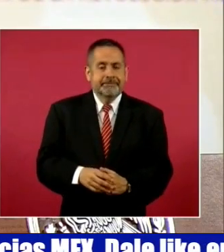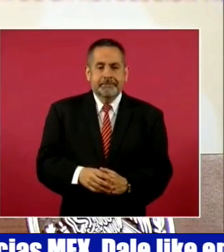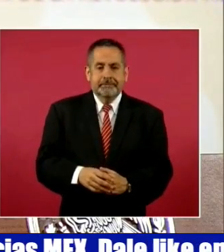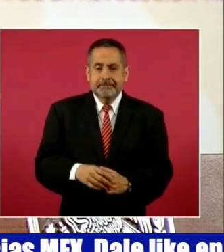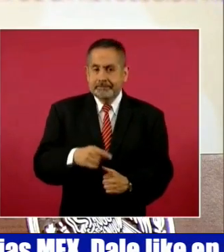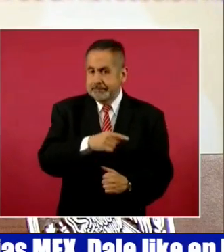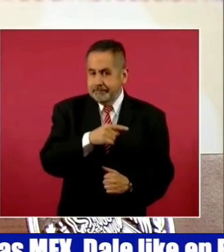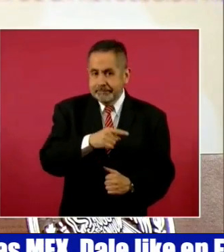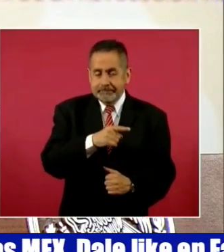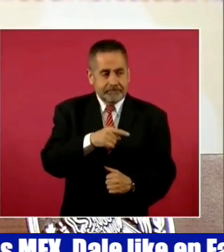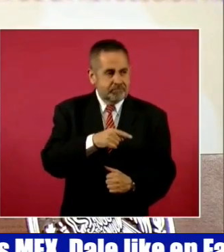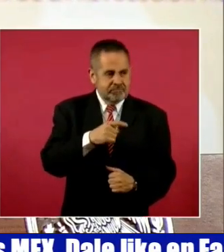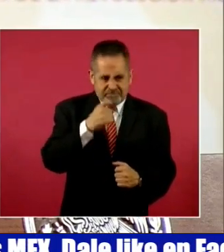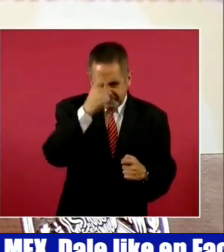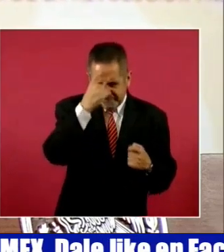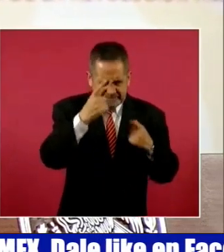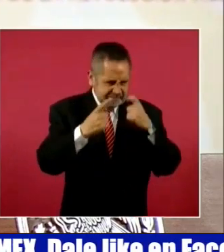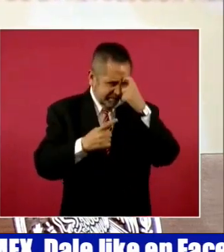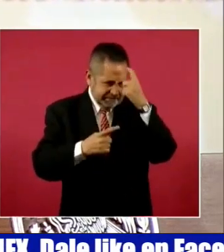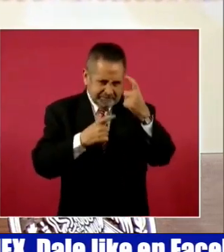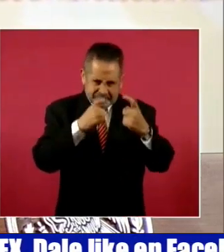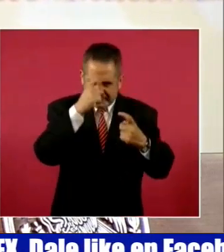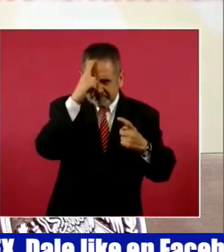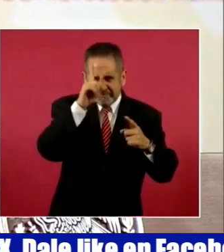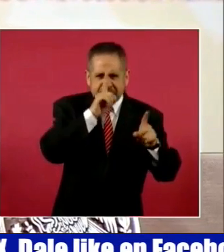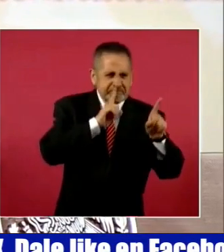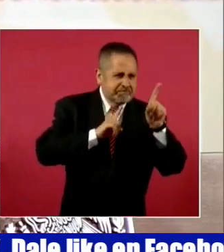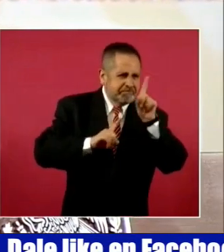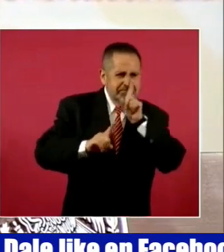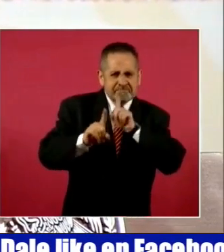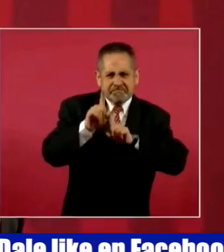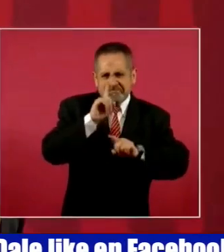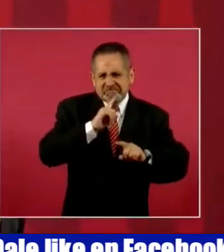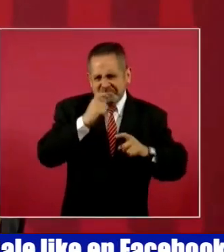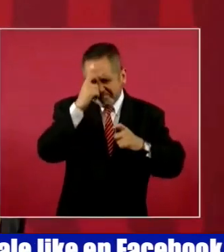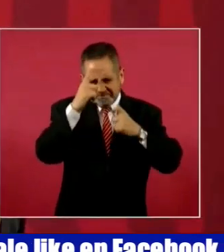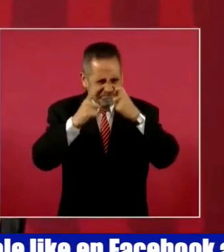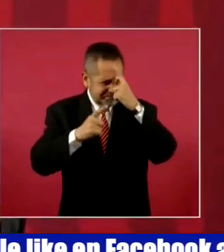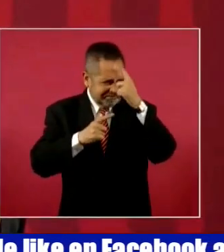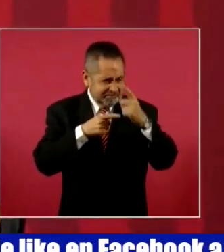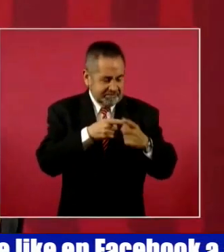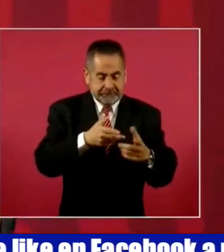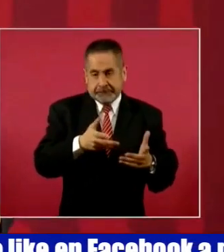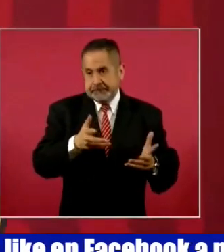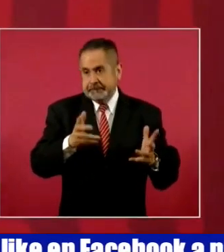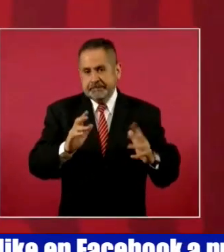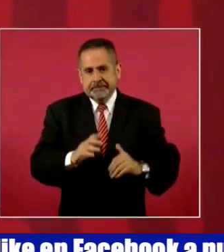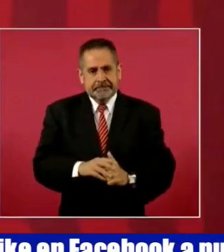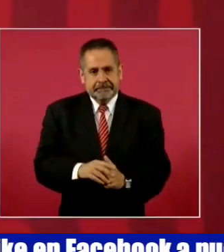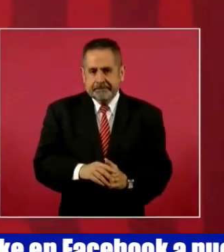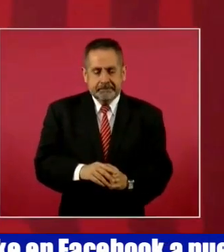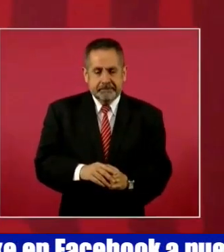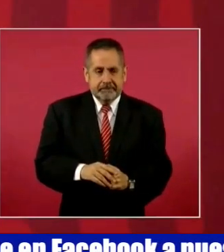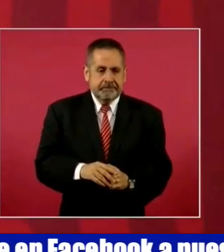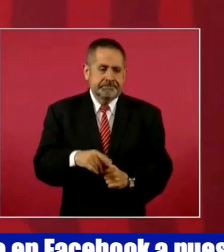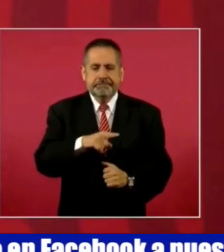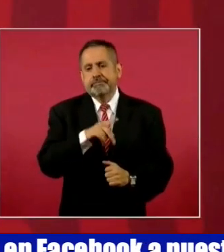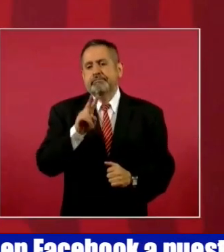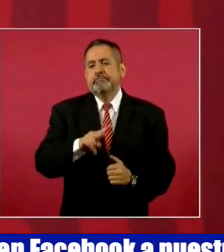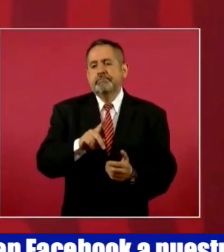es una fábrica de mentiras, porque también es un